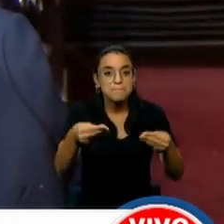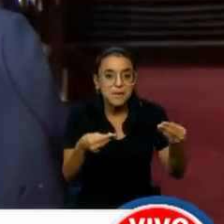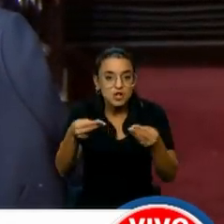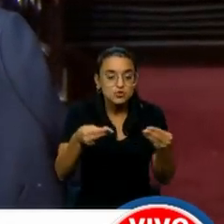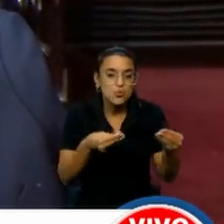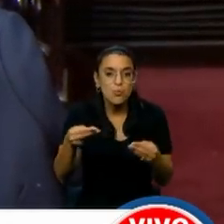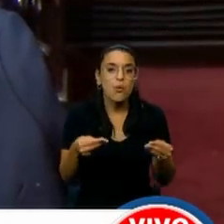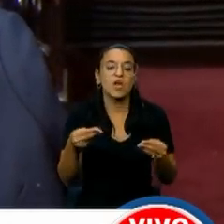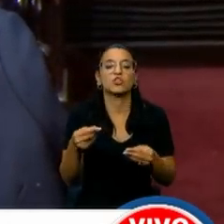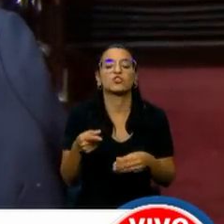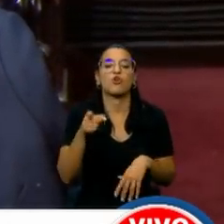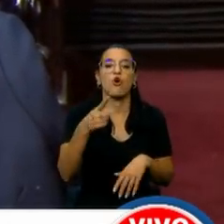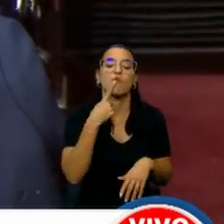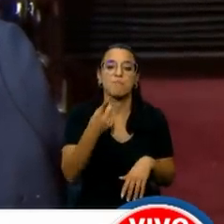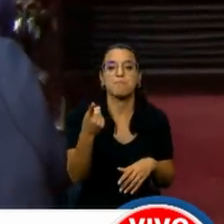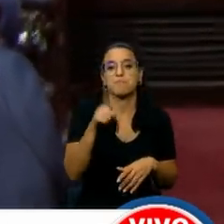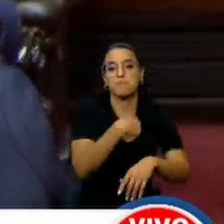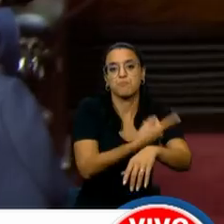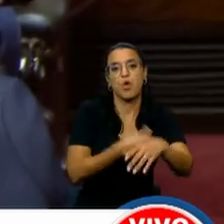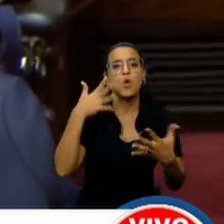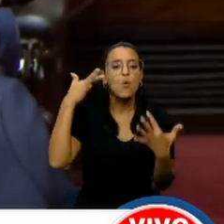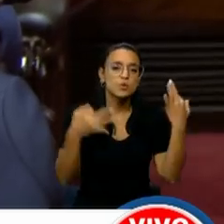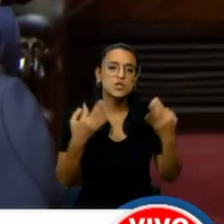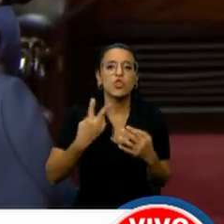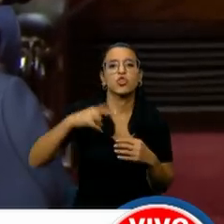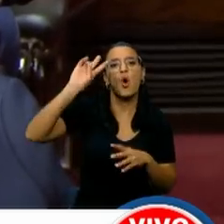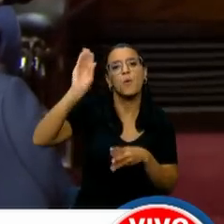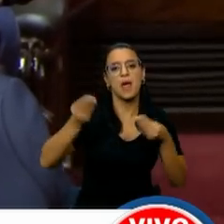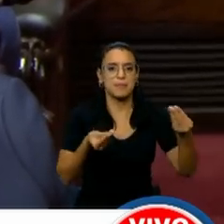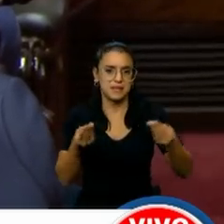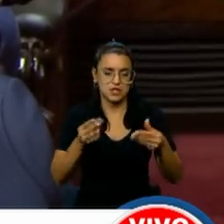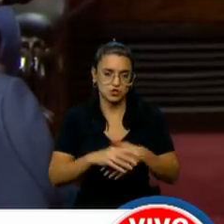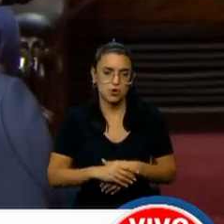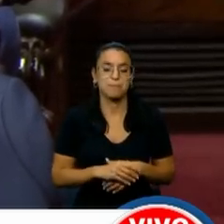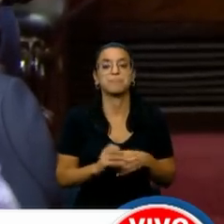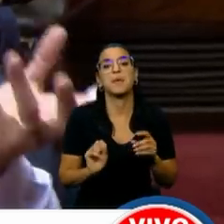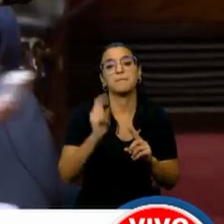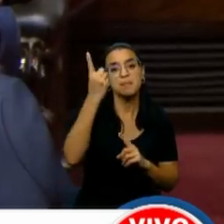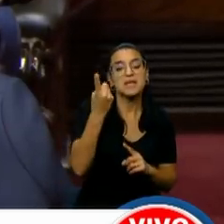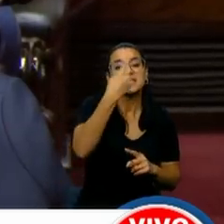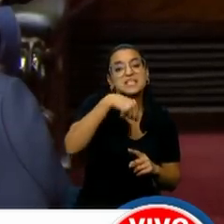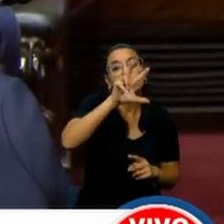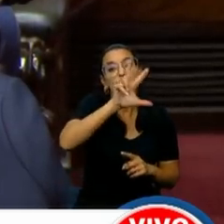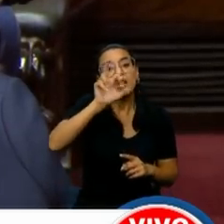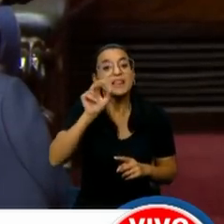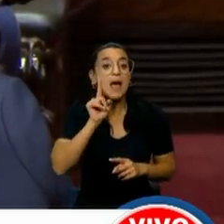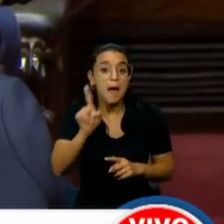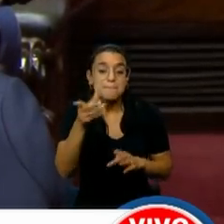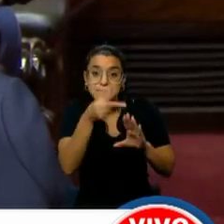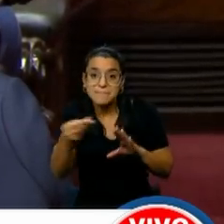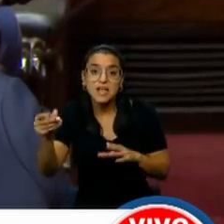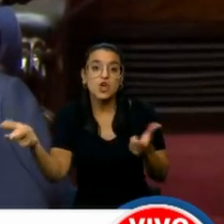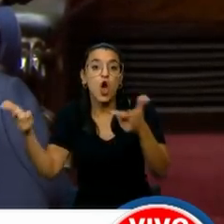que le vamos a dar al poder judicial tiene una doble administración por un lado los 130 mil que se lleva el